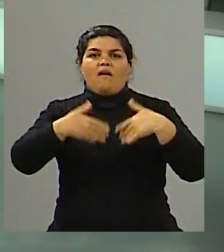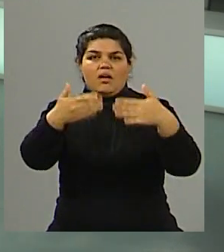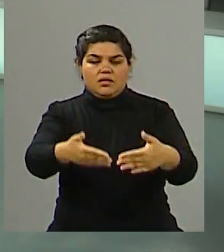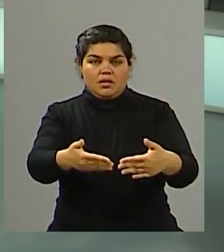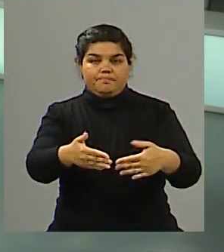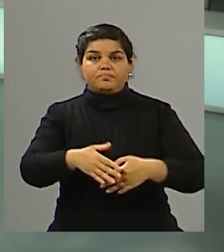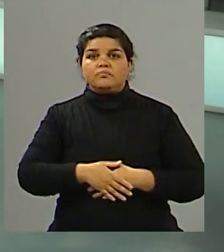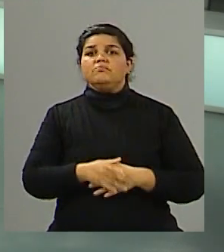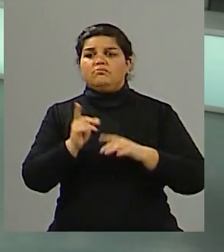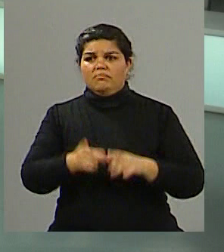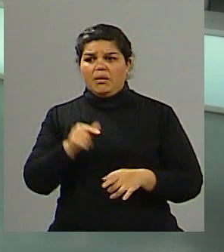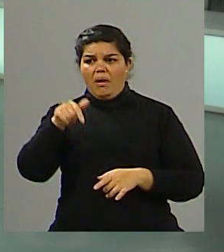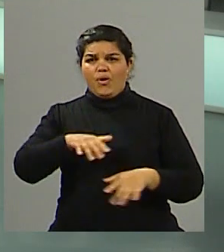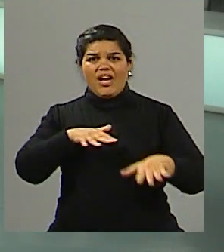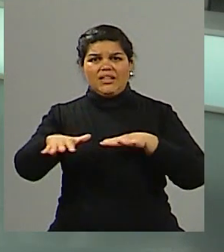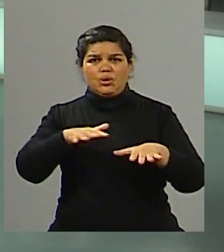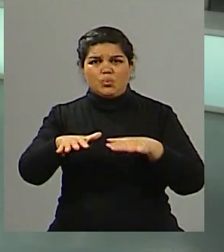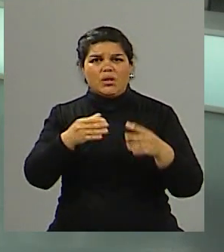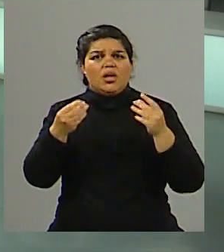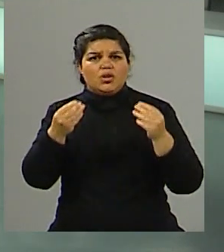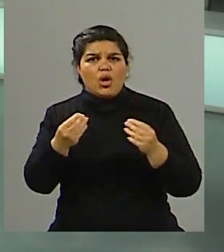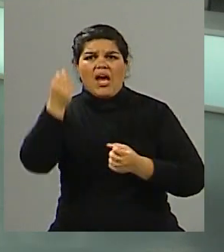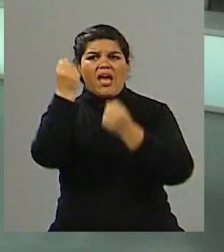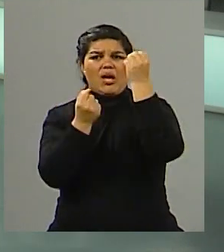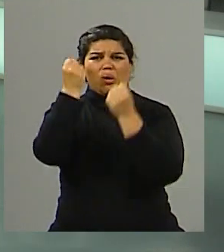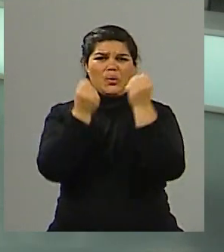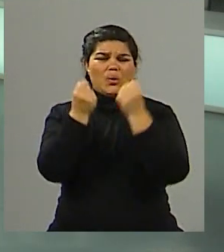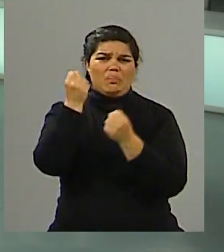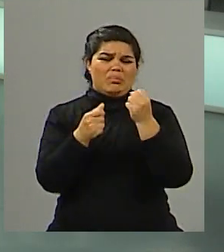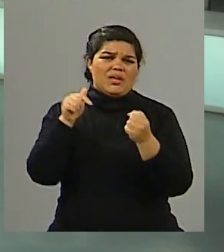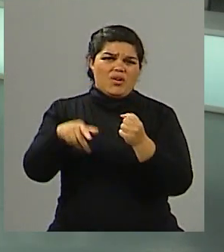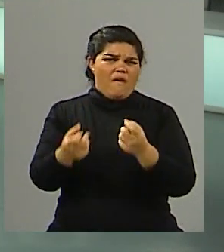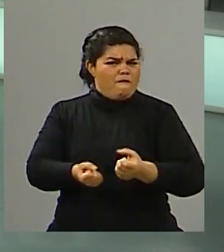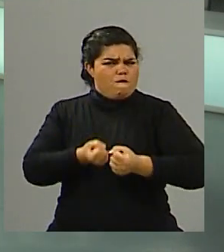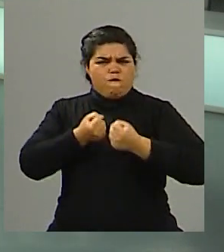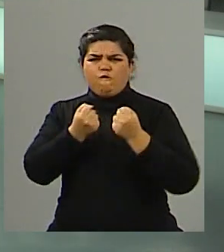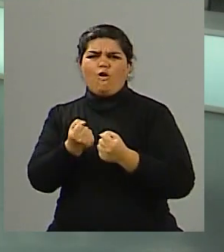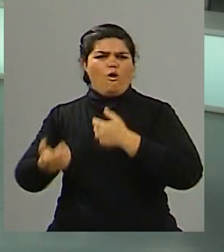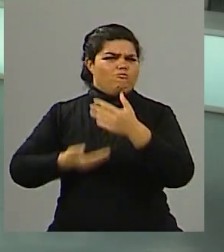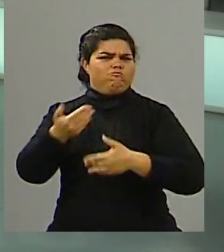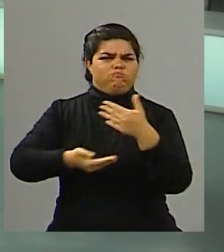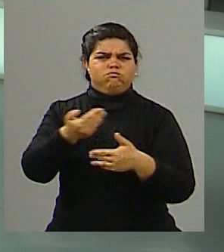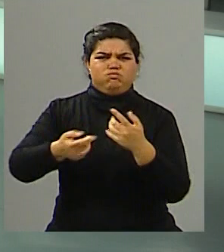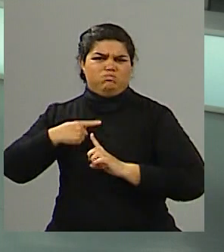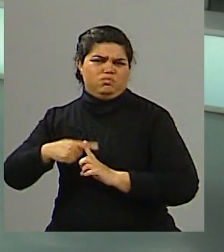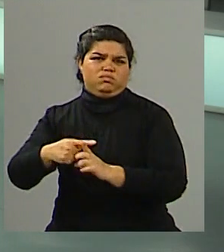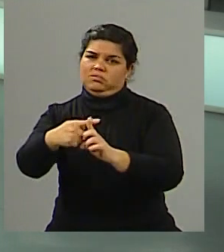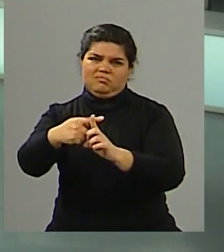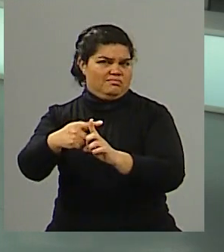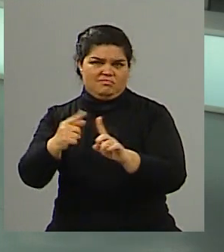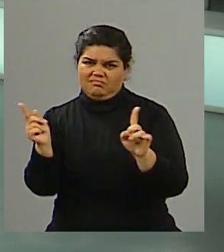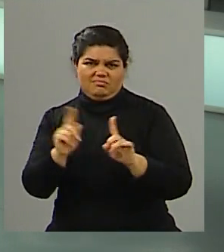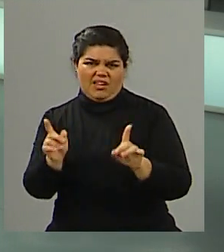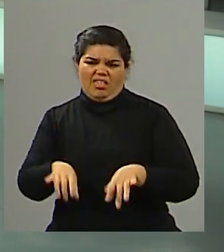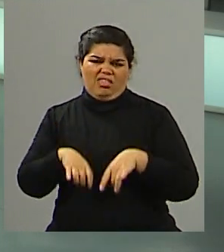económico justamente es lo más débil que tenemos y lo económico de parte de un sector de la población que es el